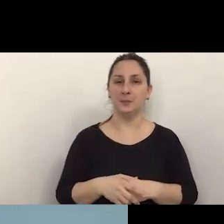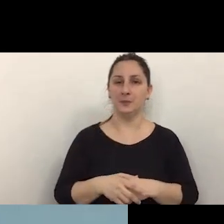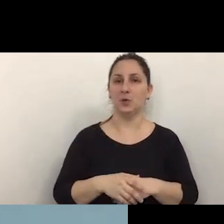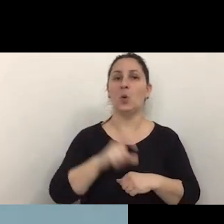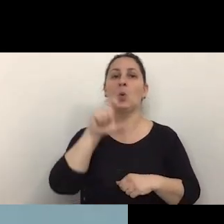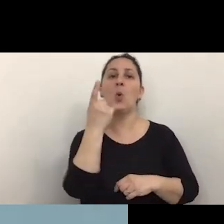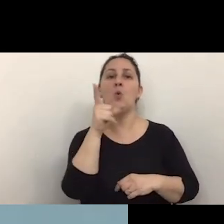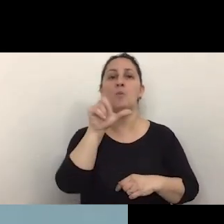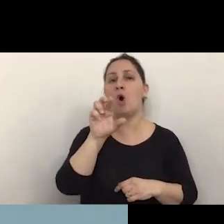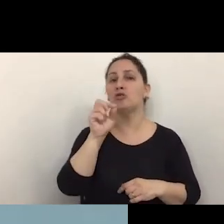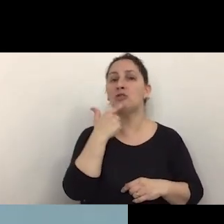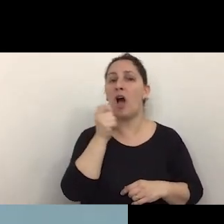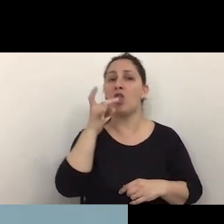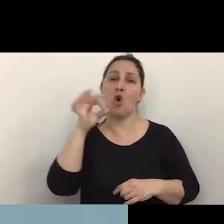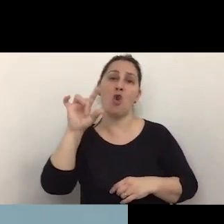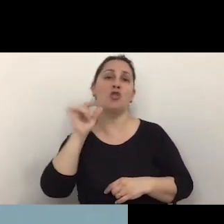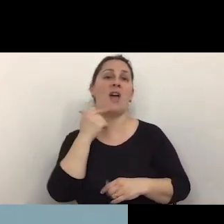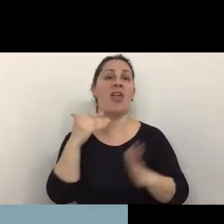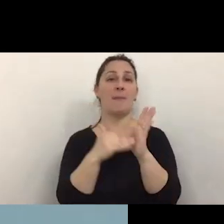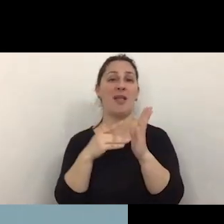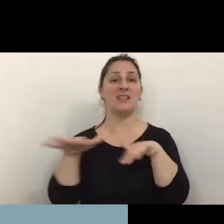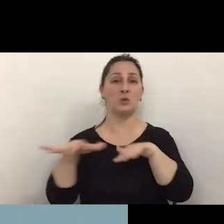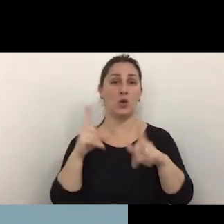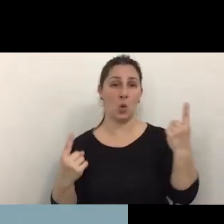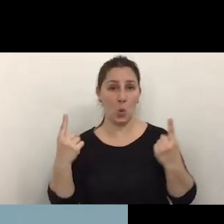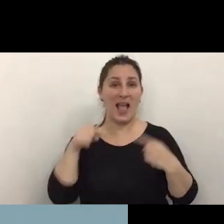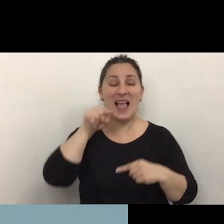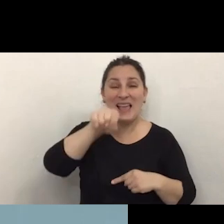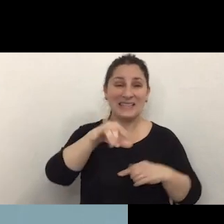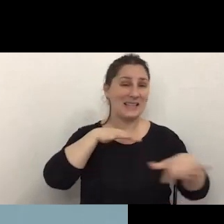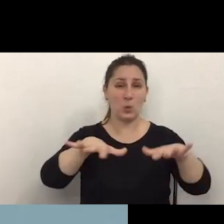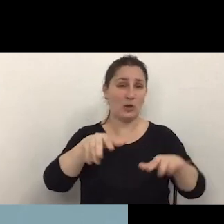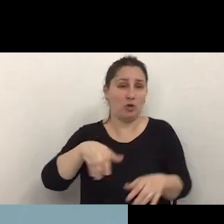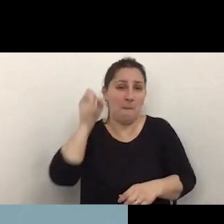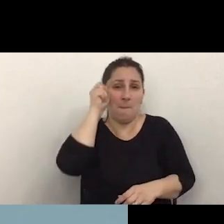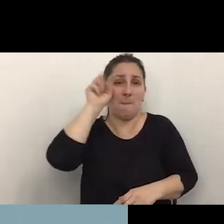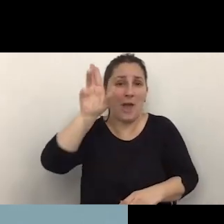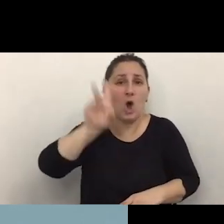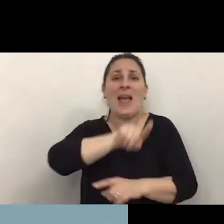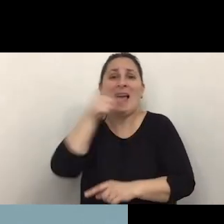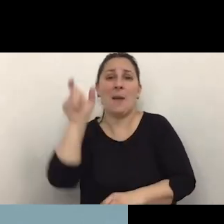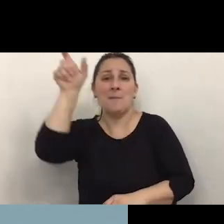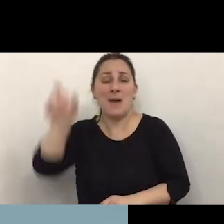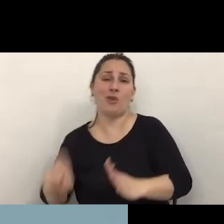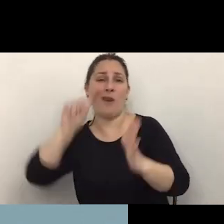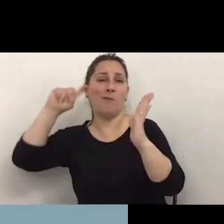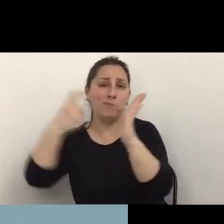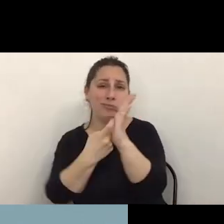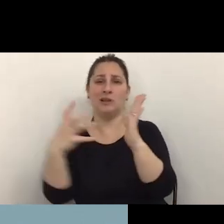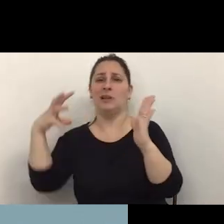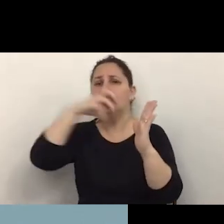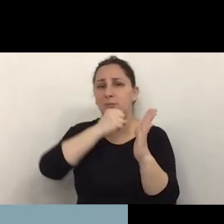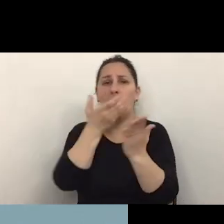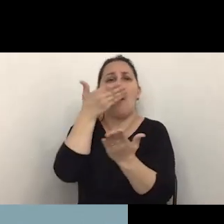culposa o dolosa, depende de la situación, estaría en peores condiciones que el que oculta o no lleva absolutamente toda